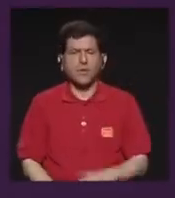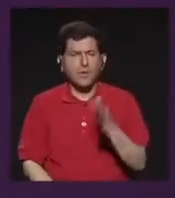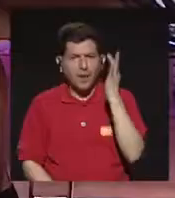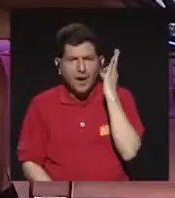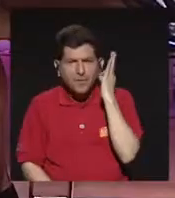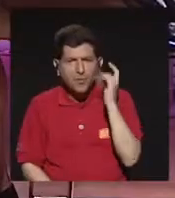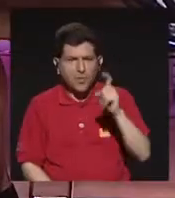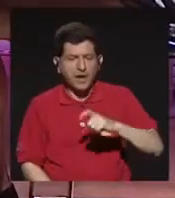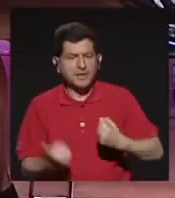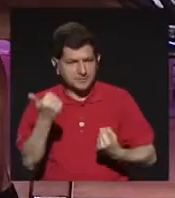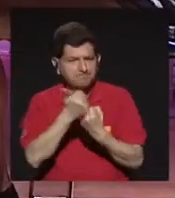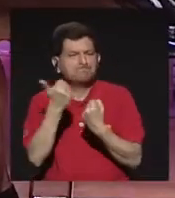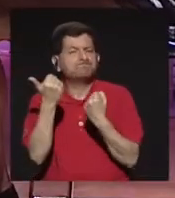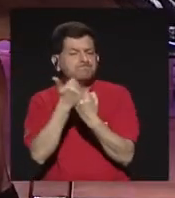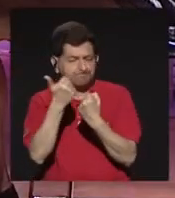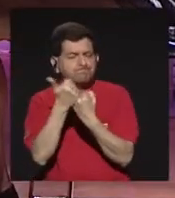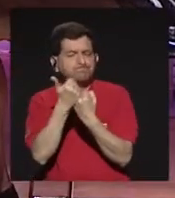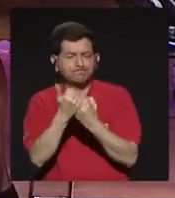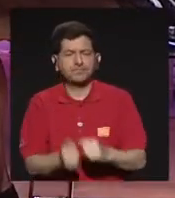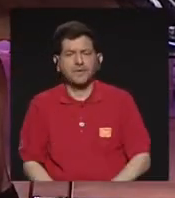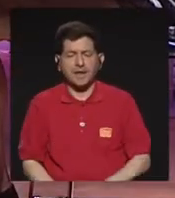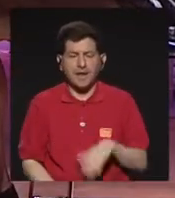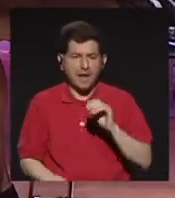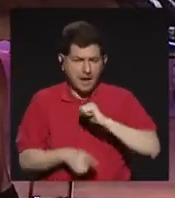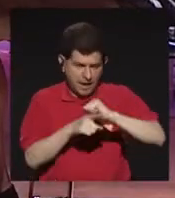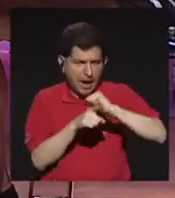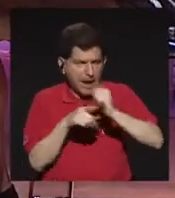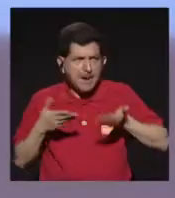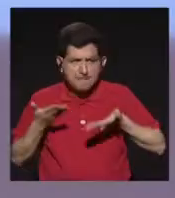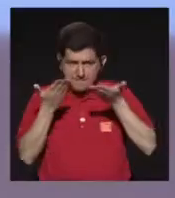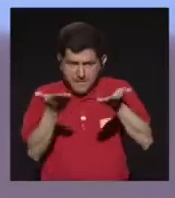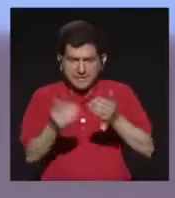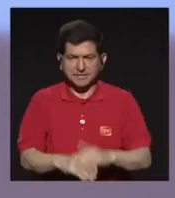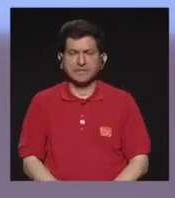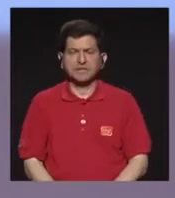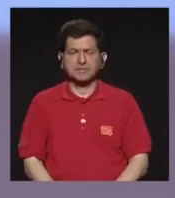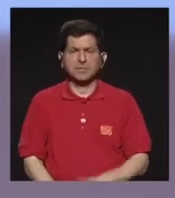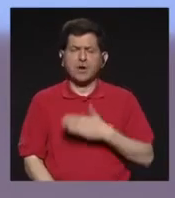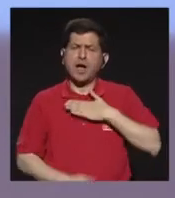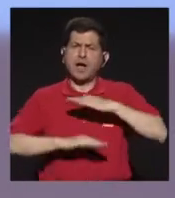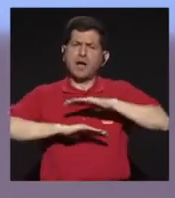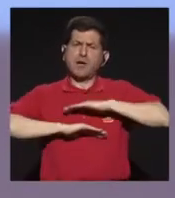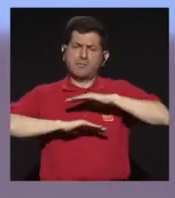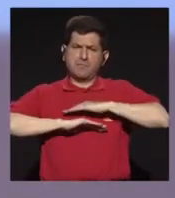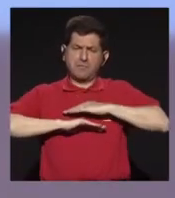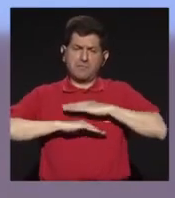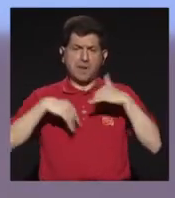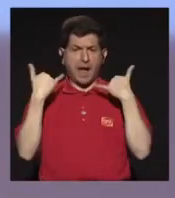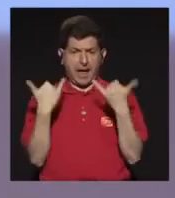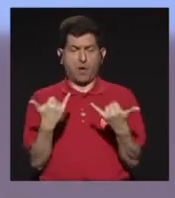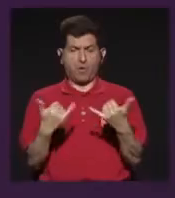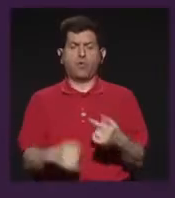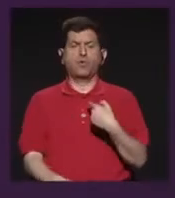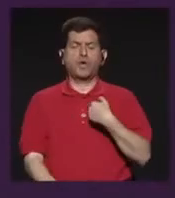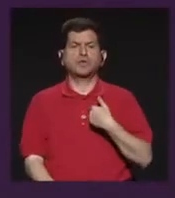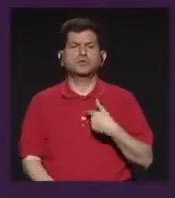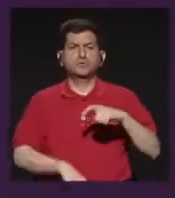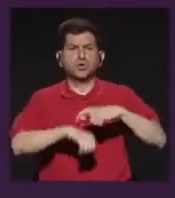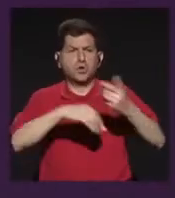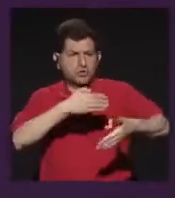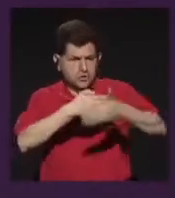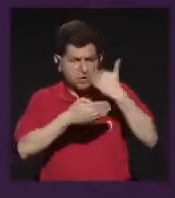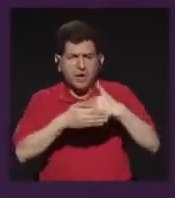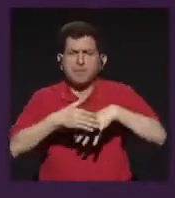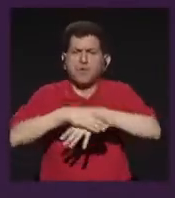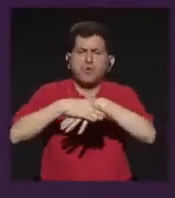mujeres hay que reforzarlas mucho, darles mucha capacitación. Mira, a mí me satisface montones ahora. Yo tuve un tiempo que estuve un